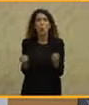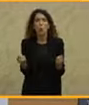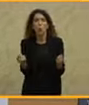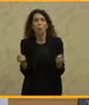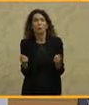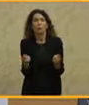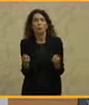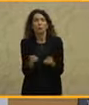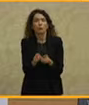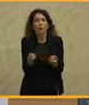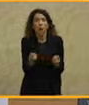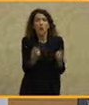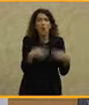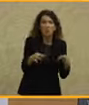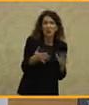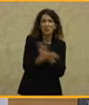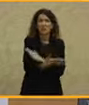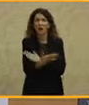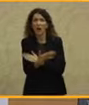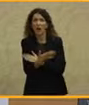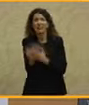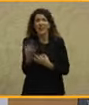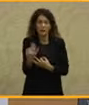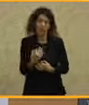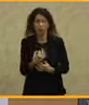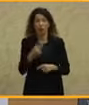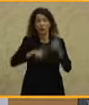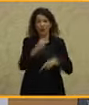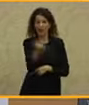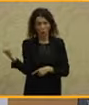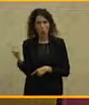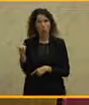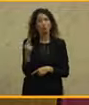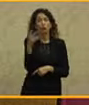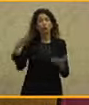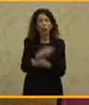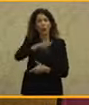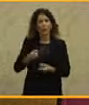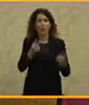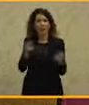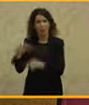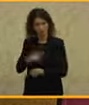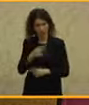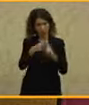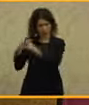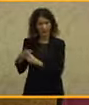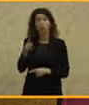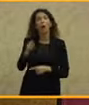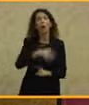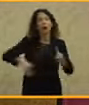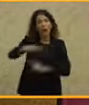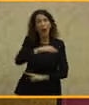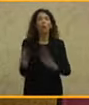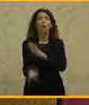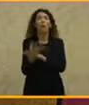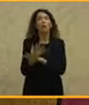vara de medir que lo que es normal y lo que no lo es, y que todos tenemos algo que aportar. También crear y mantener entornos de